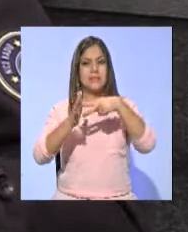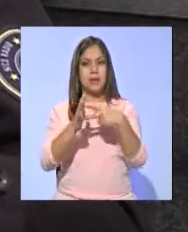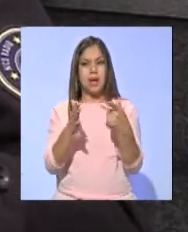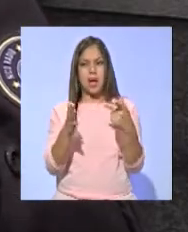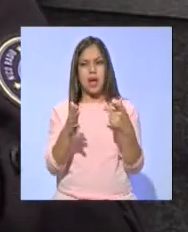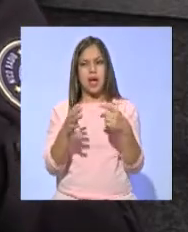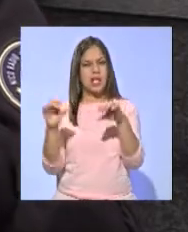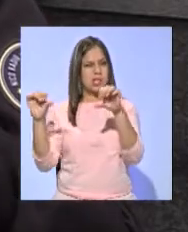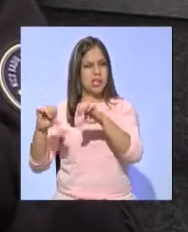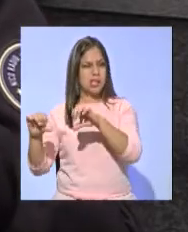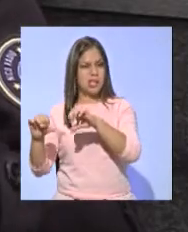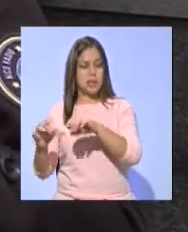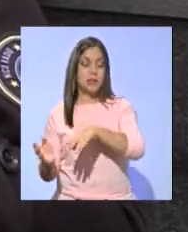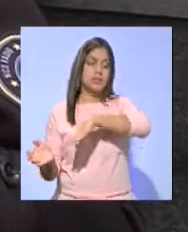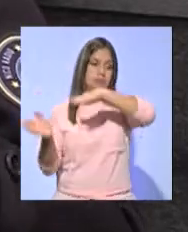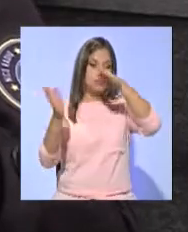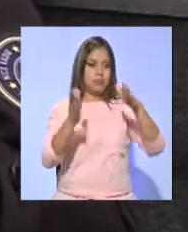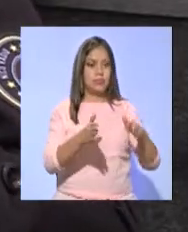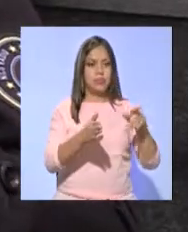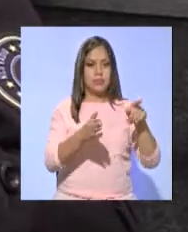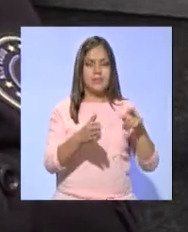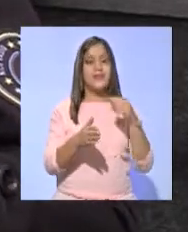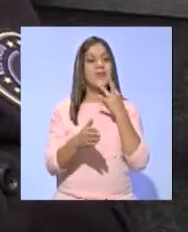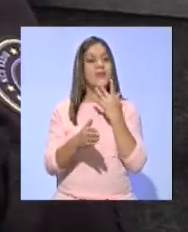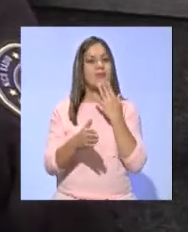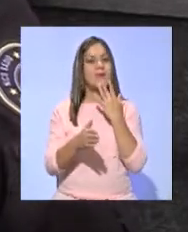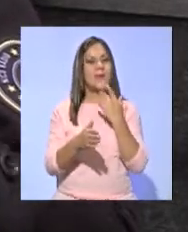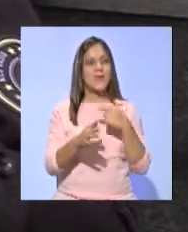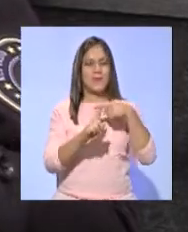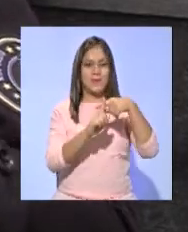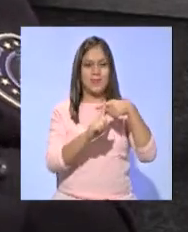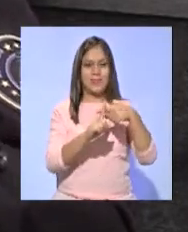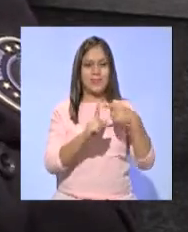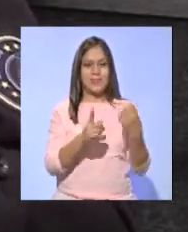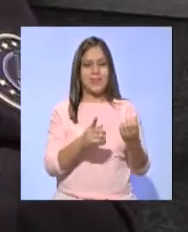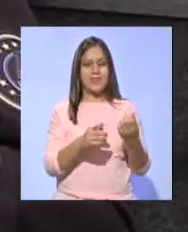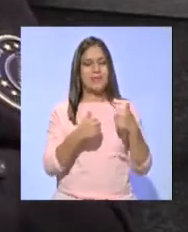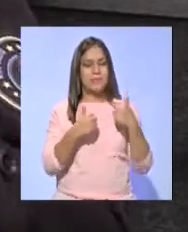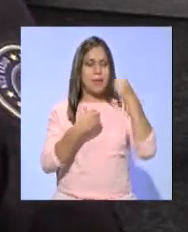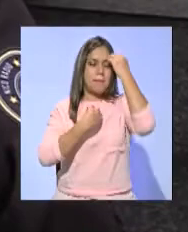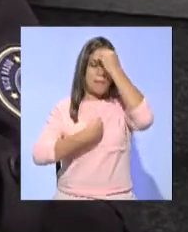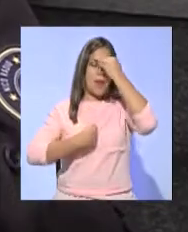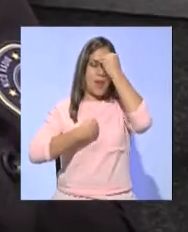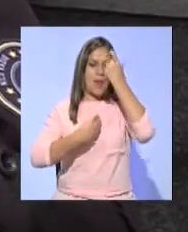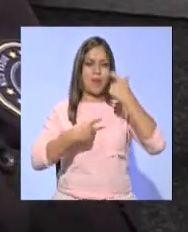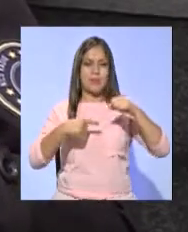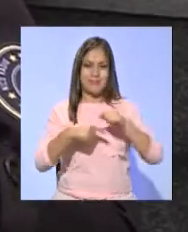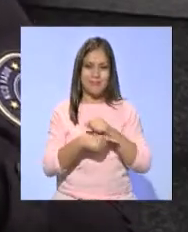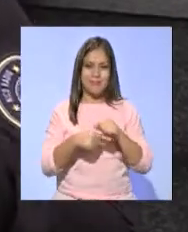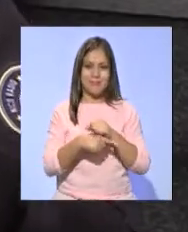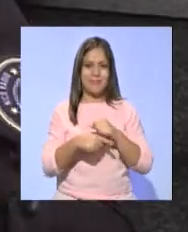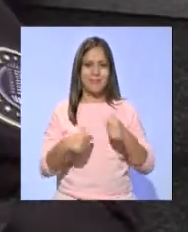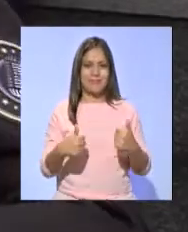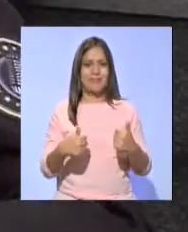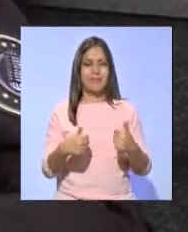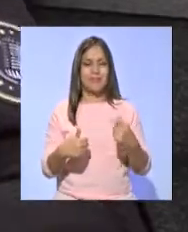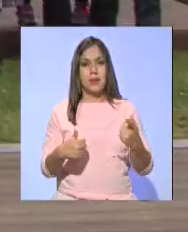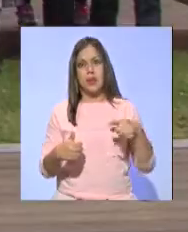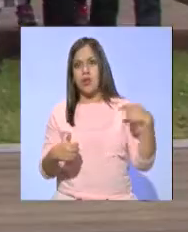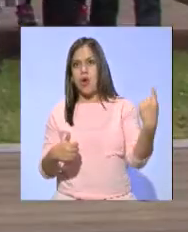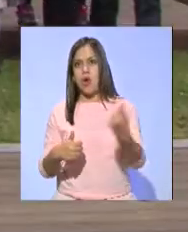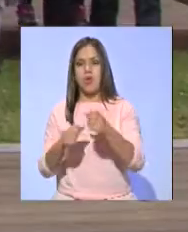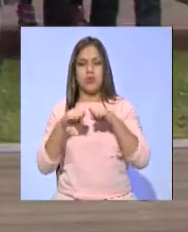malas, y la segunda parte ya con color, que ya era todos los valores que se tiene que tener la